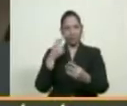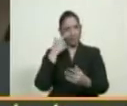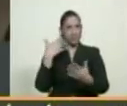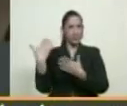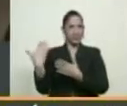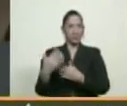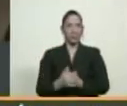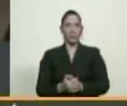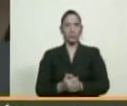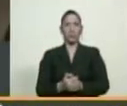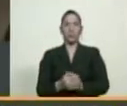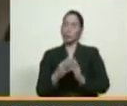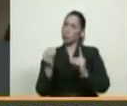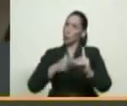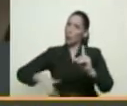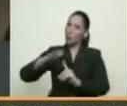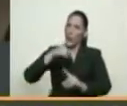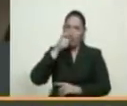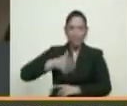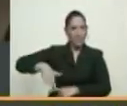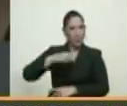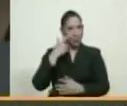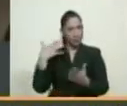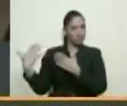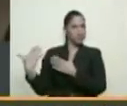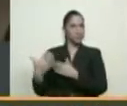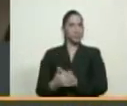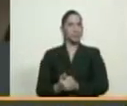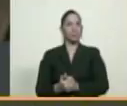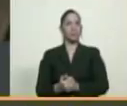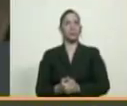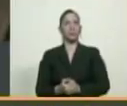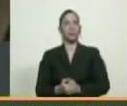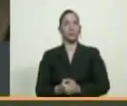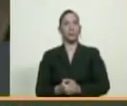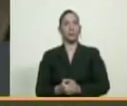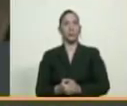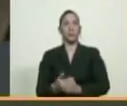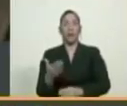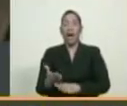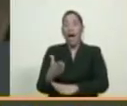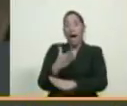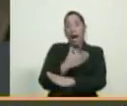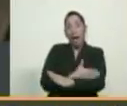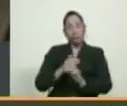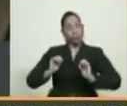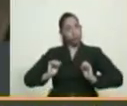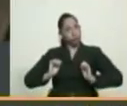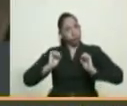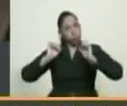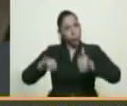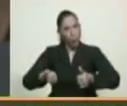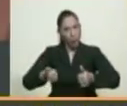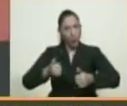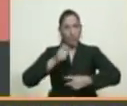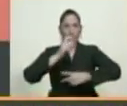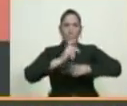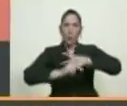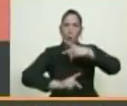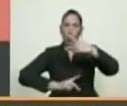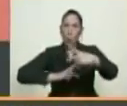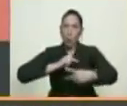sobre todo al pueblo de Venezuela cómo antes de que se iniciara este proceso, este